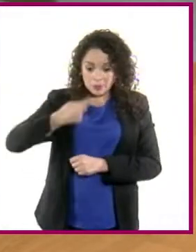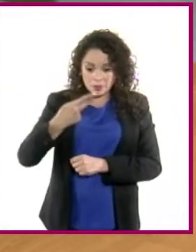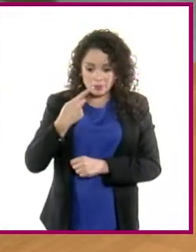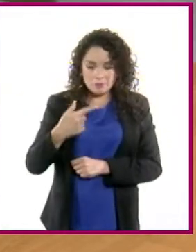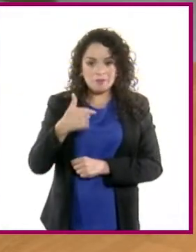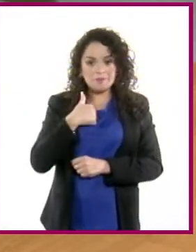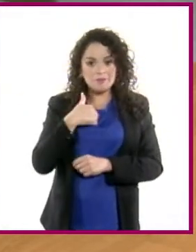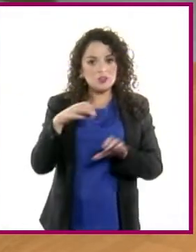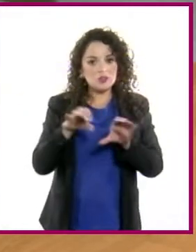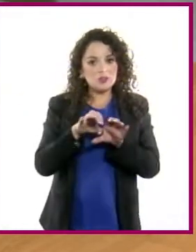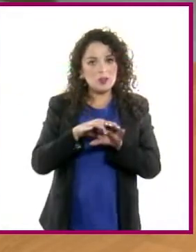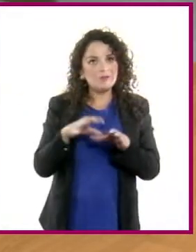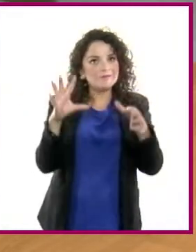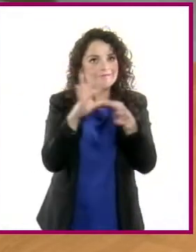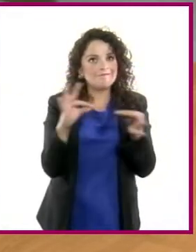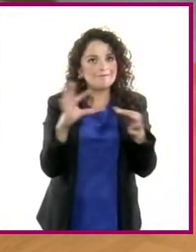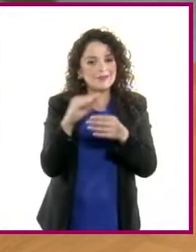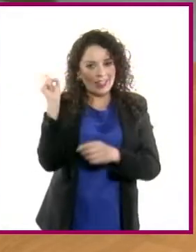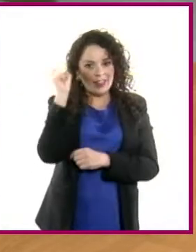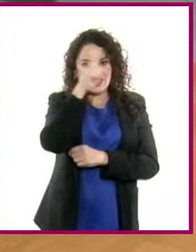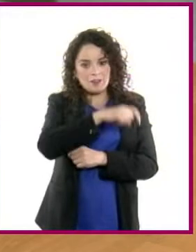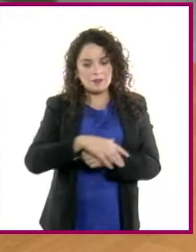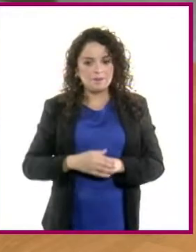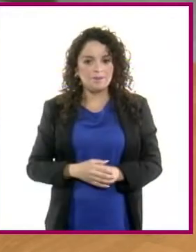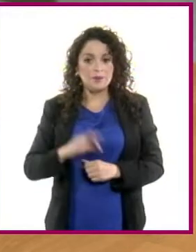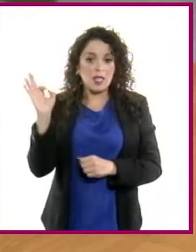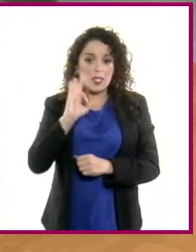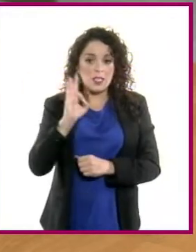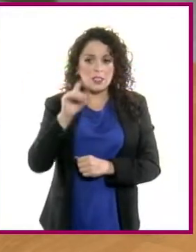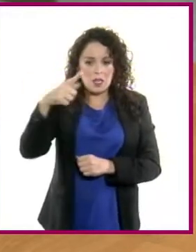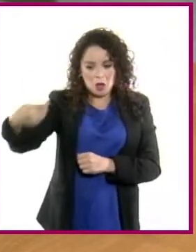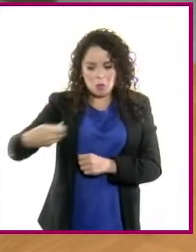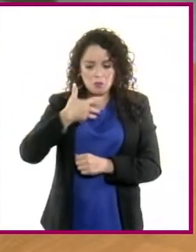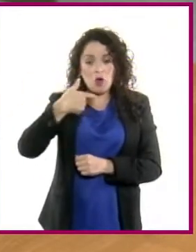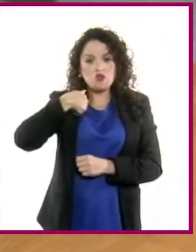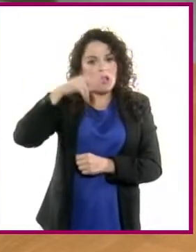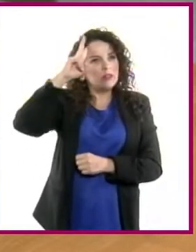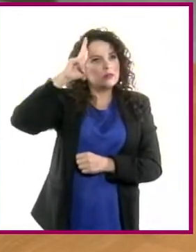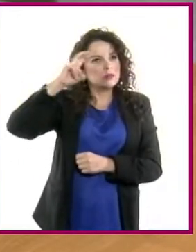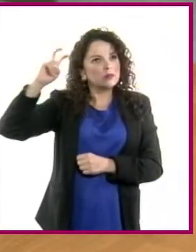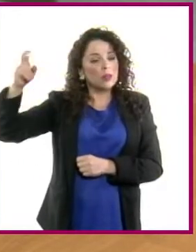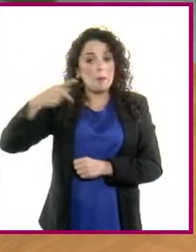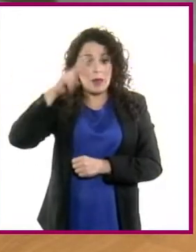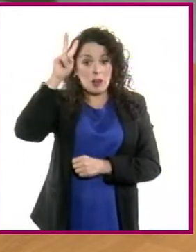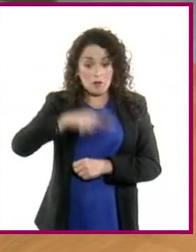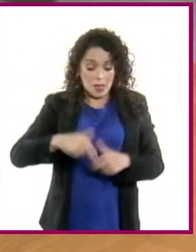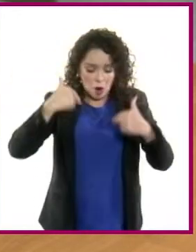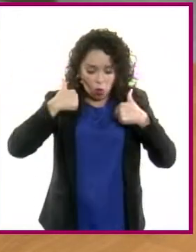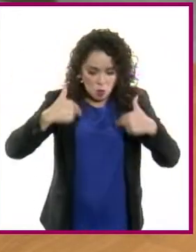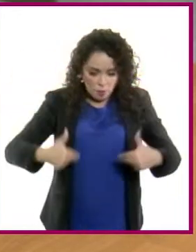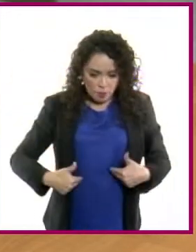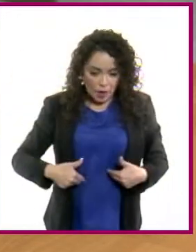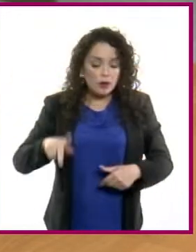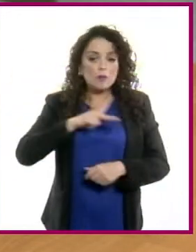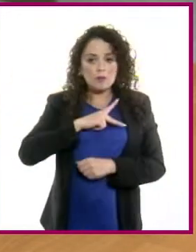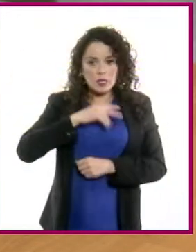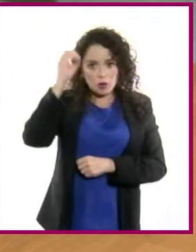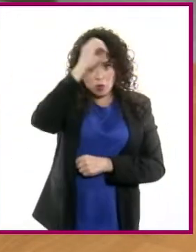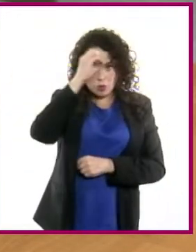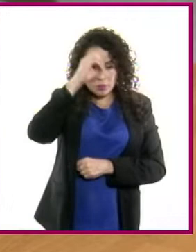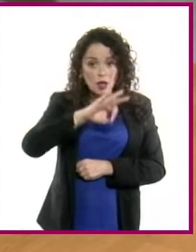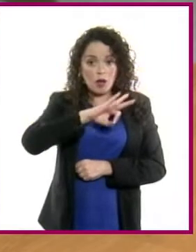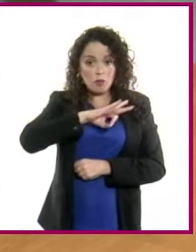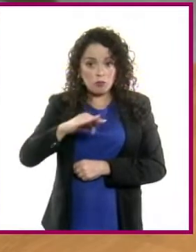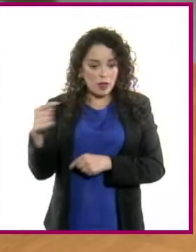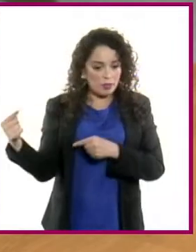Llámenme soñador si quieren, pero yo creo que los seres humanos aunque tengamos la capacidad de agredirnos